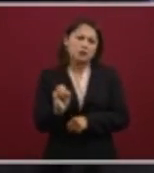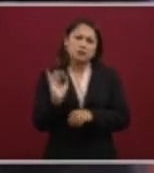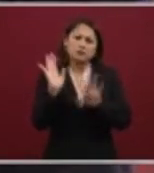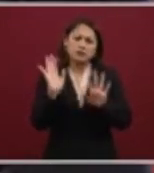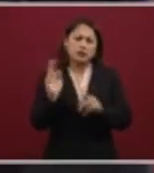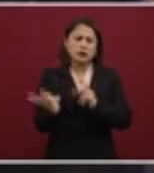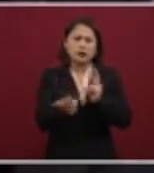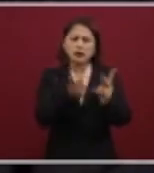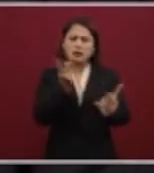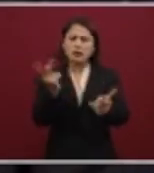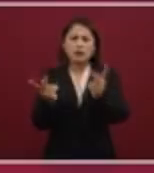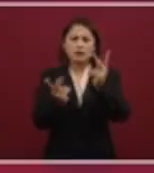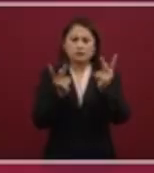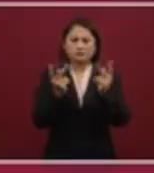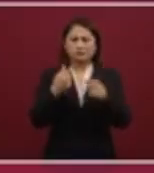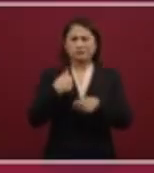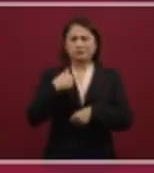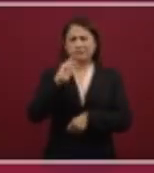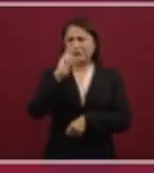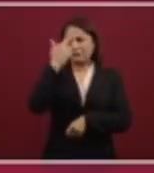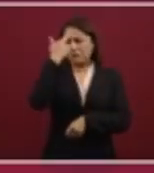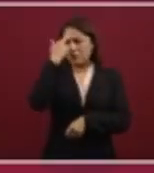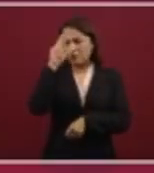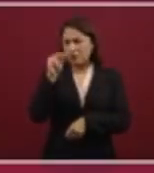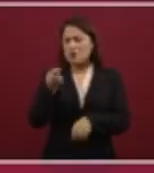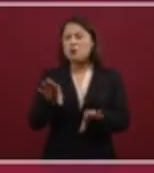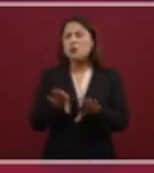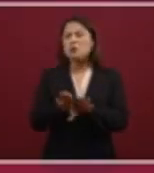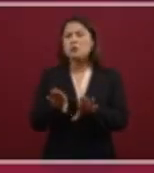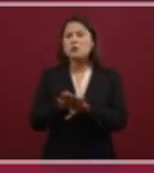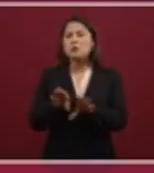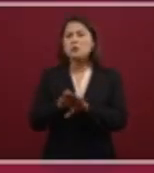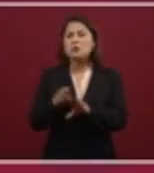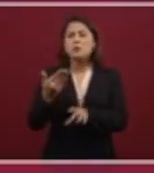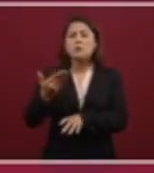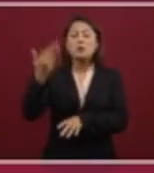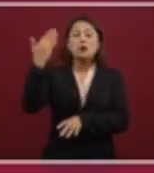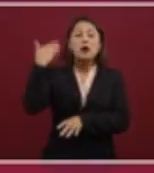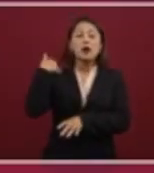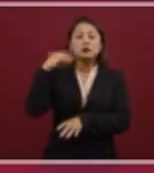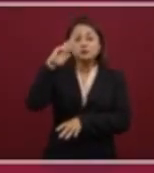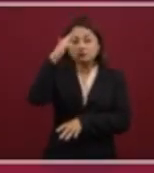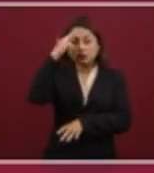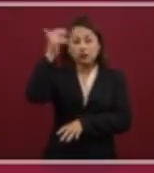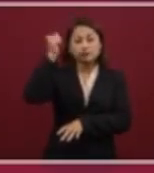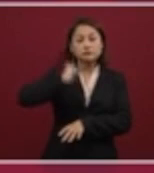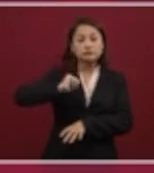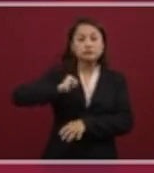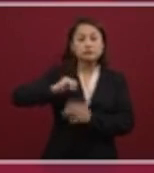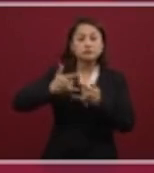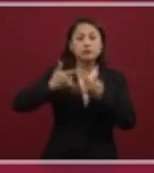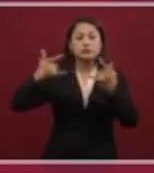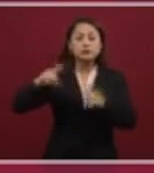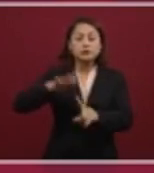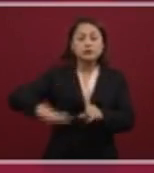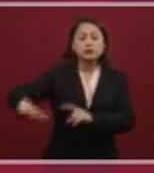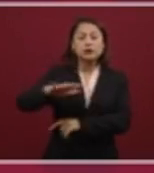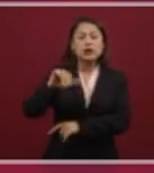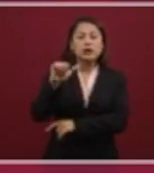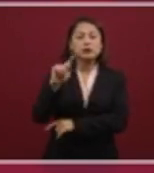Yo no sé cómo era la democracia entonces en Atenas, en Grecia.